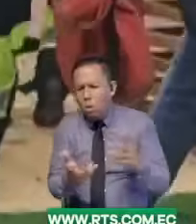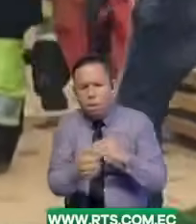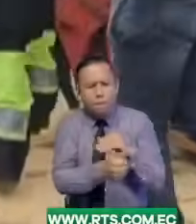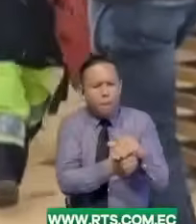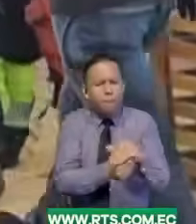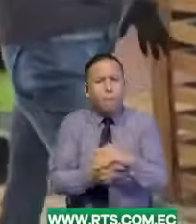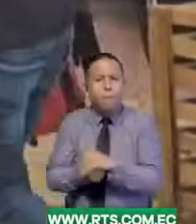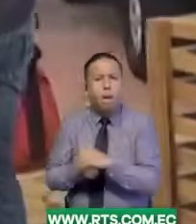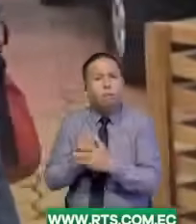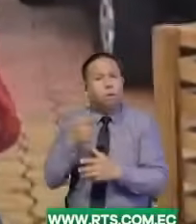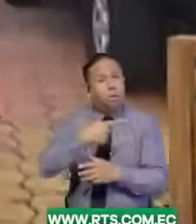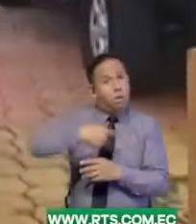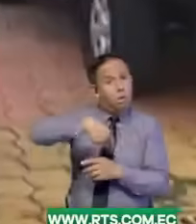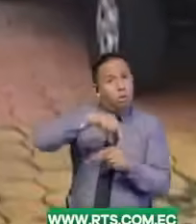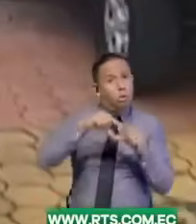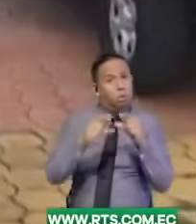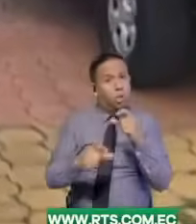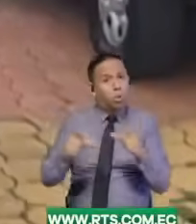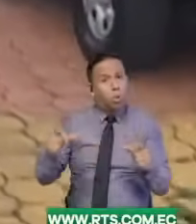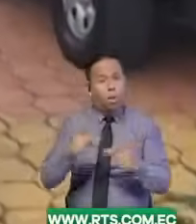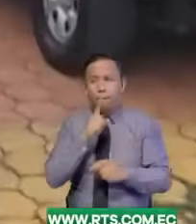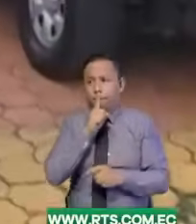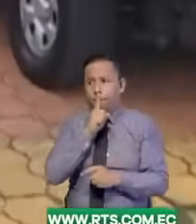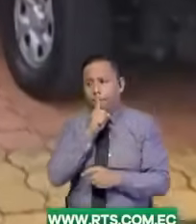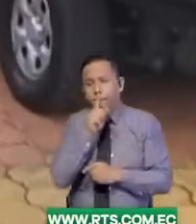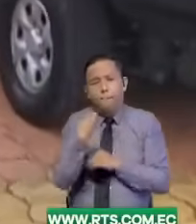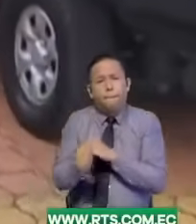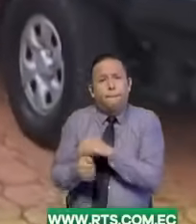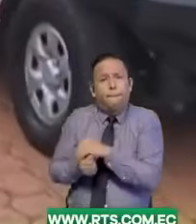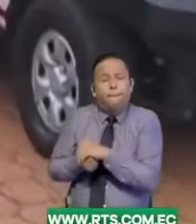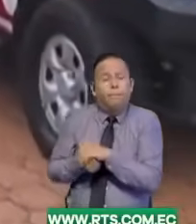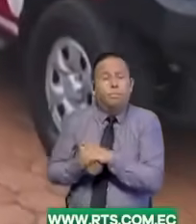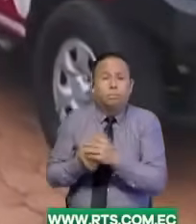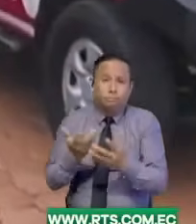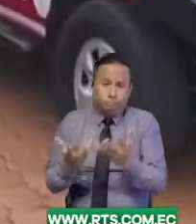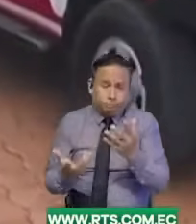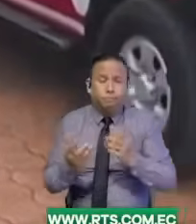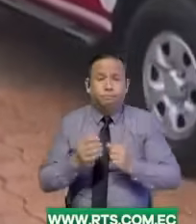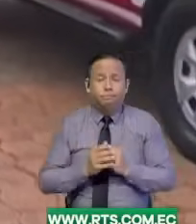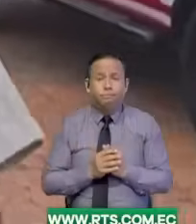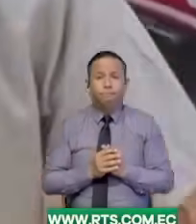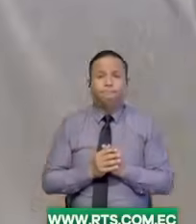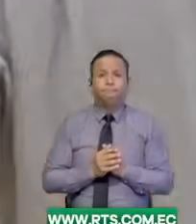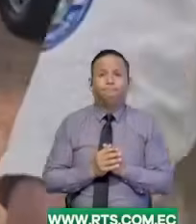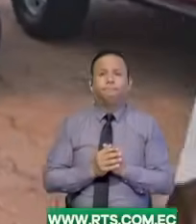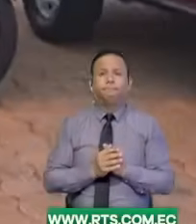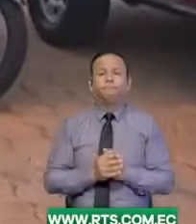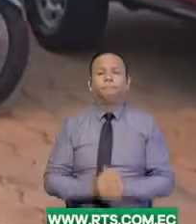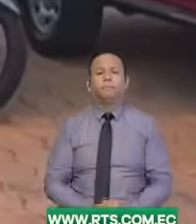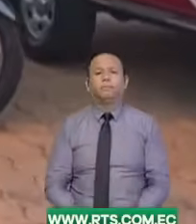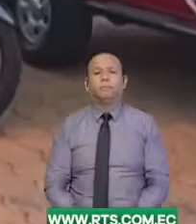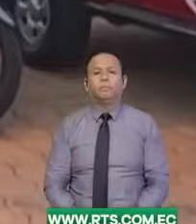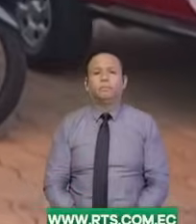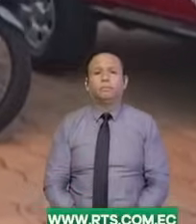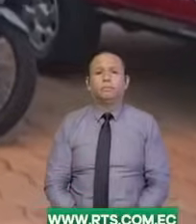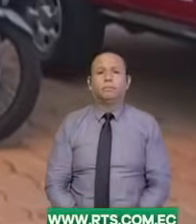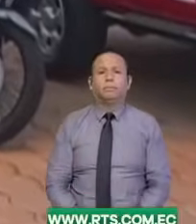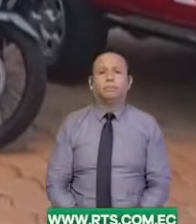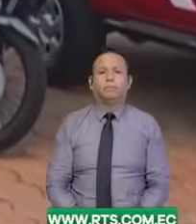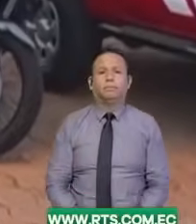los antisociales estén utilizando para escabullirse tras cometer sus fechorías. Informó Mauricio